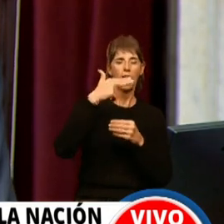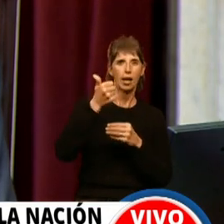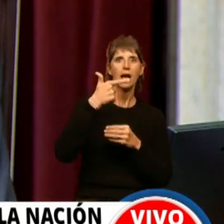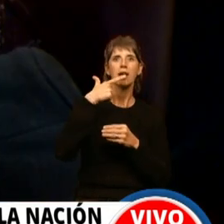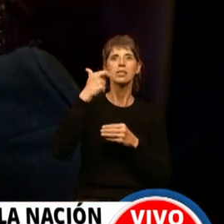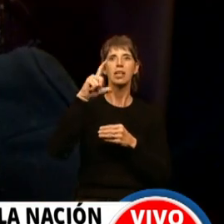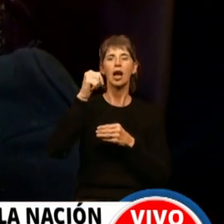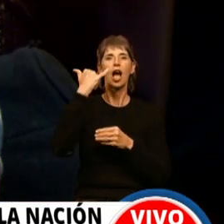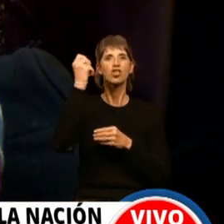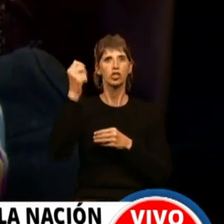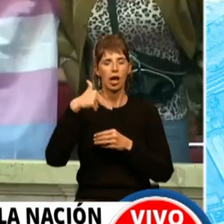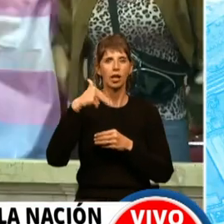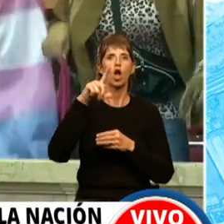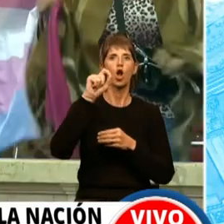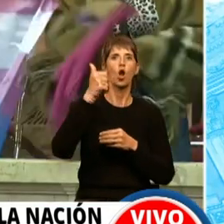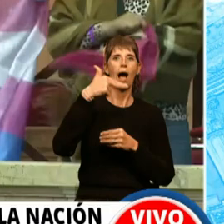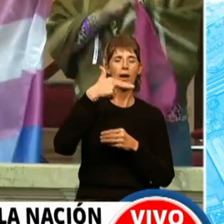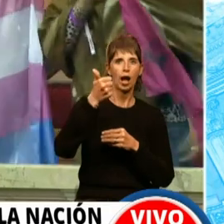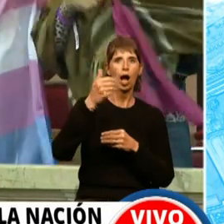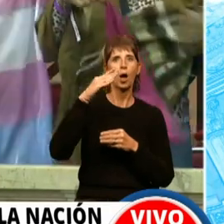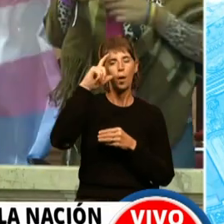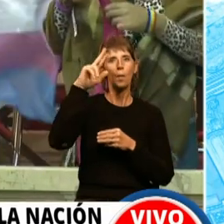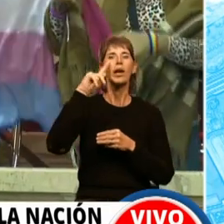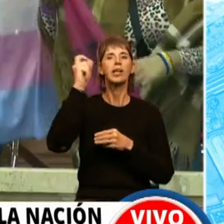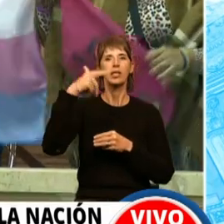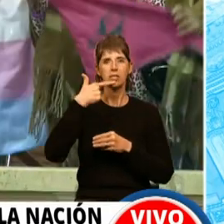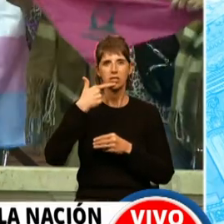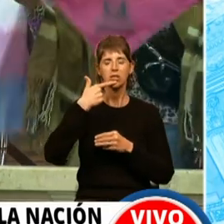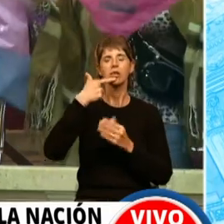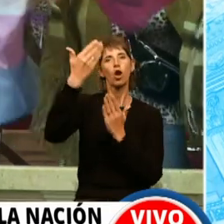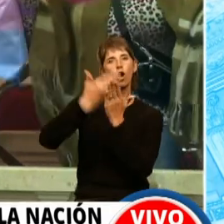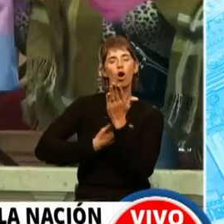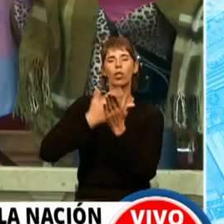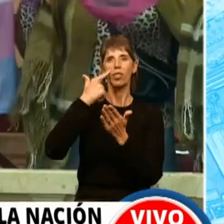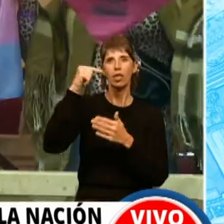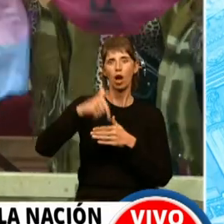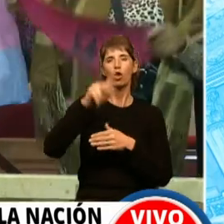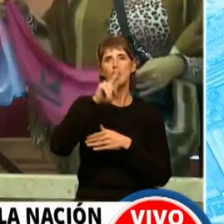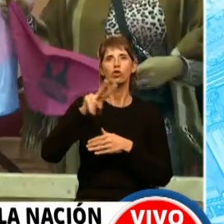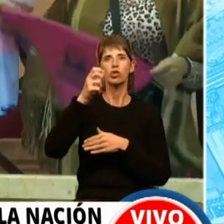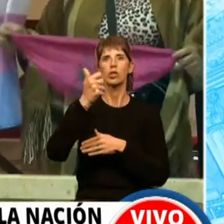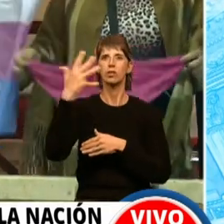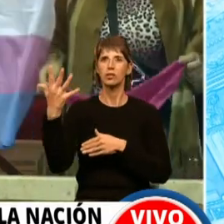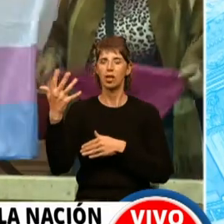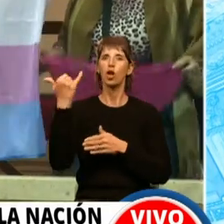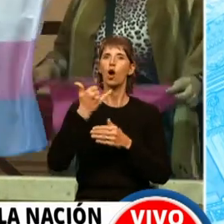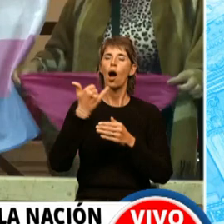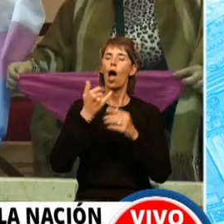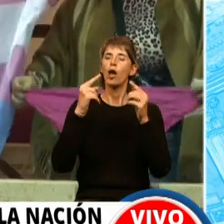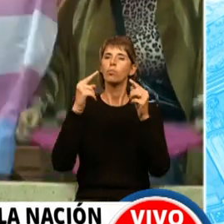lohana berkins orden del día 265 con disidencias